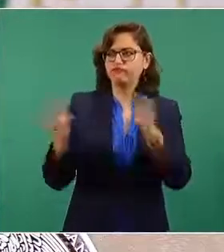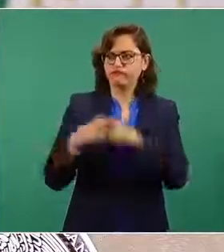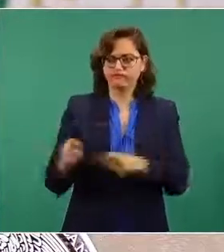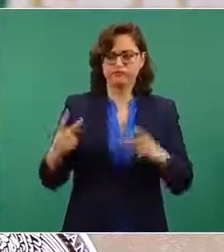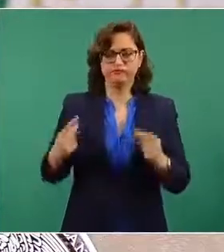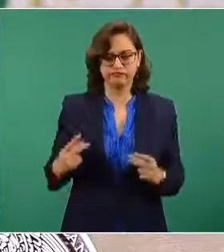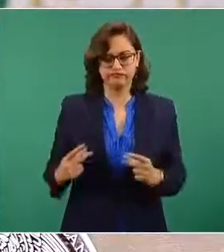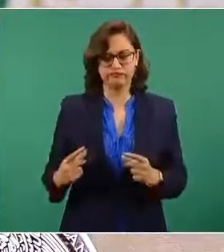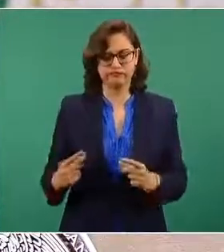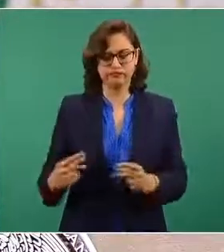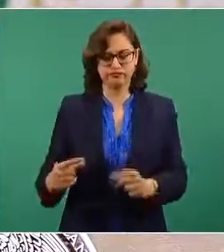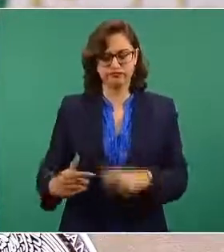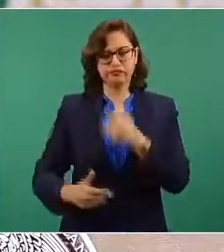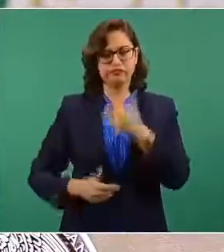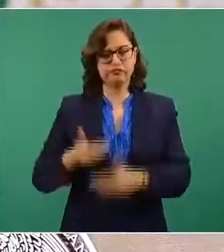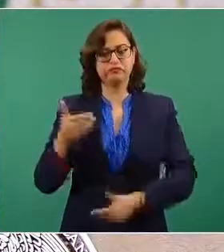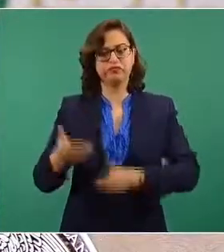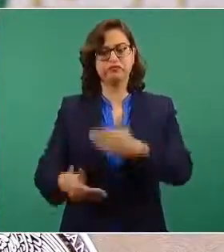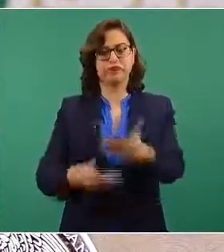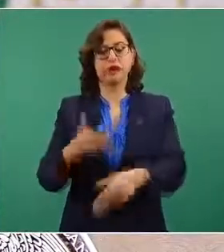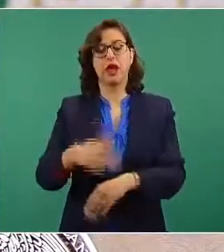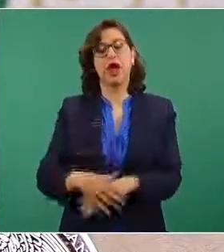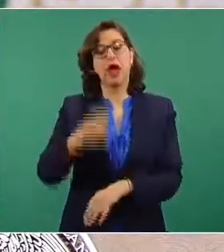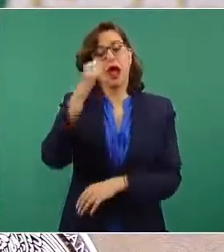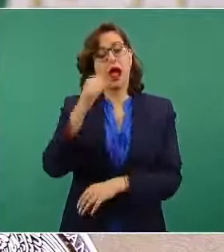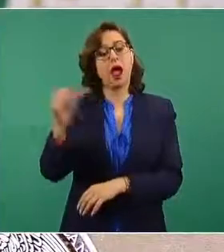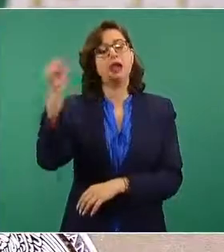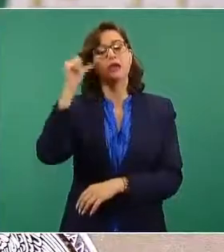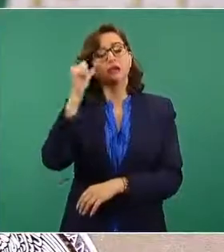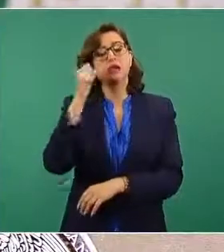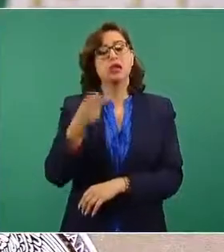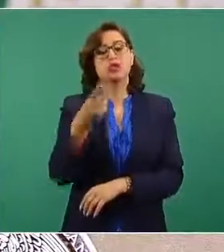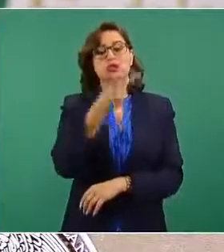rápido durante una semana. Ayer tuvimos